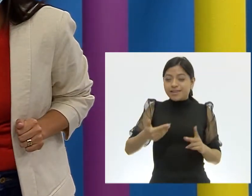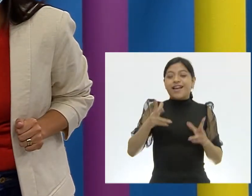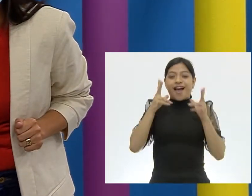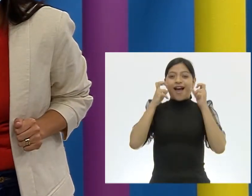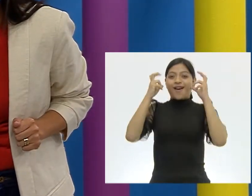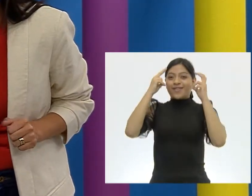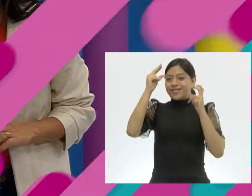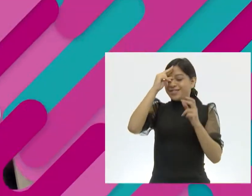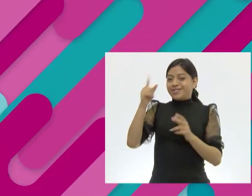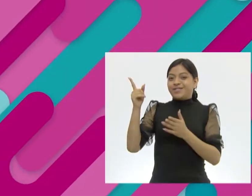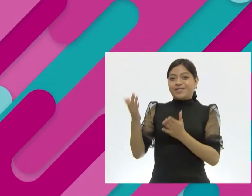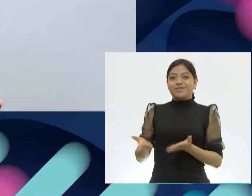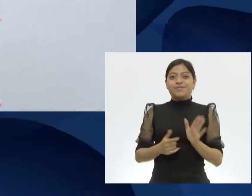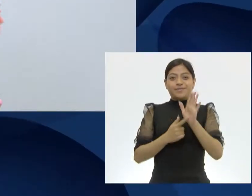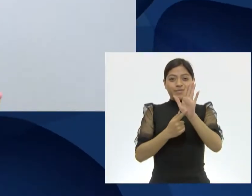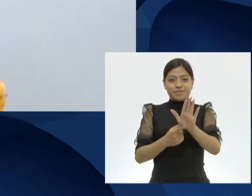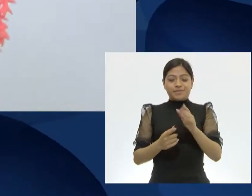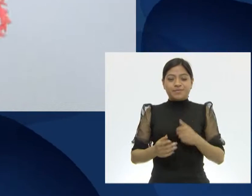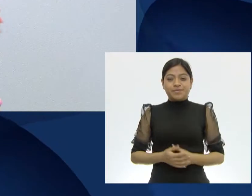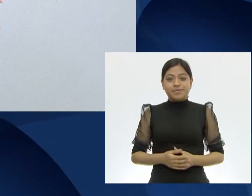con Ajolisto.